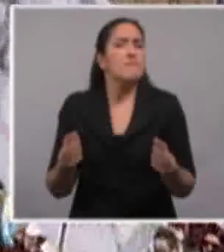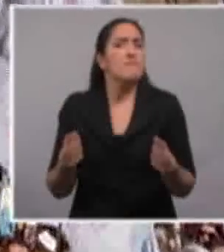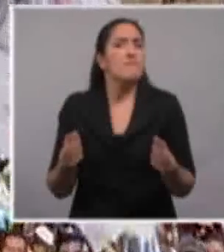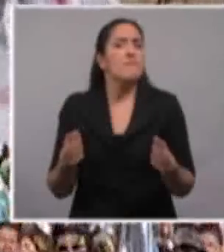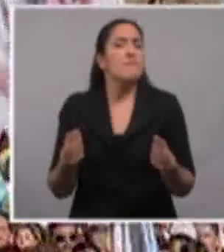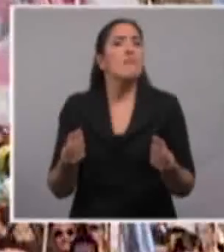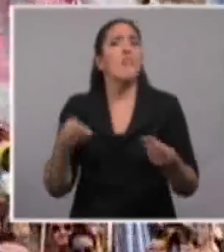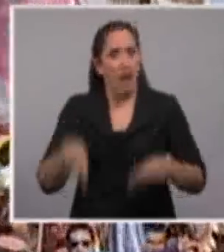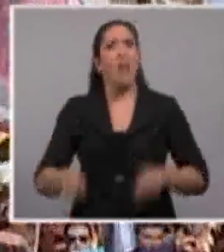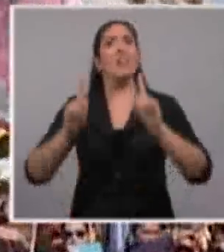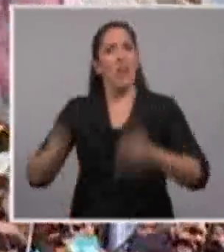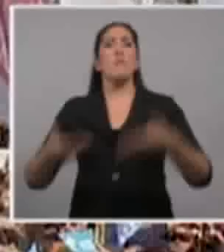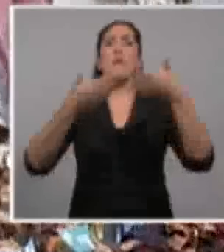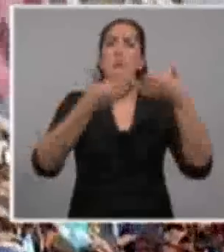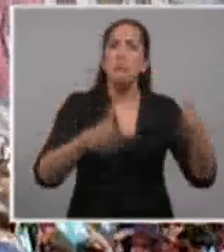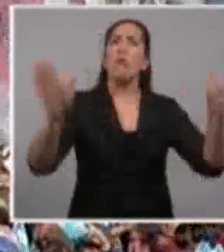inaugurando